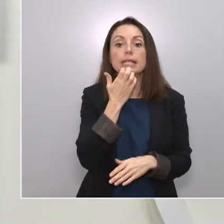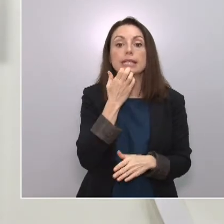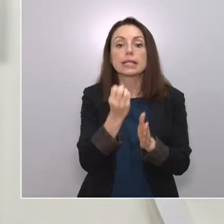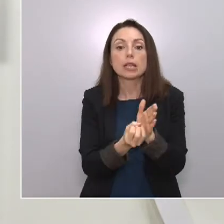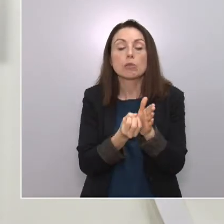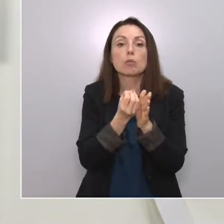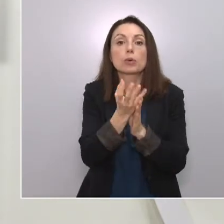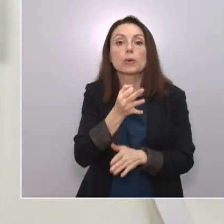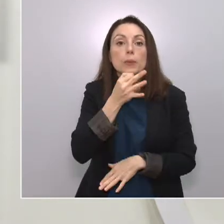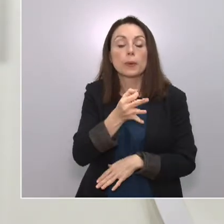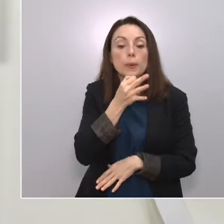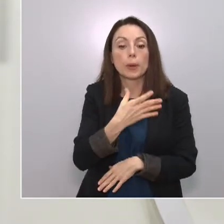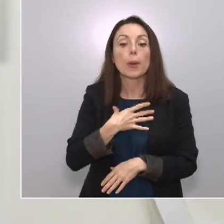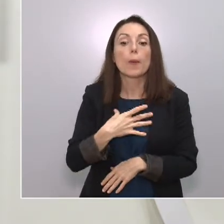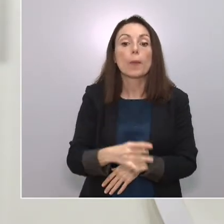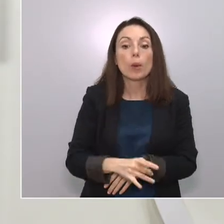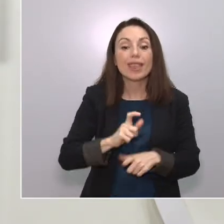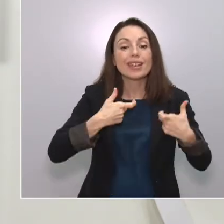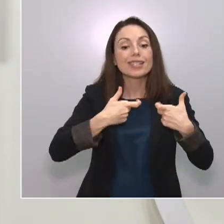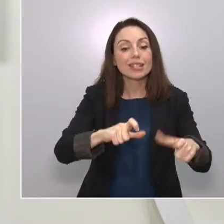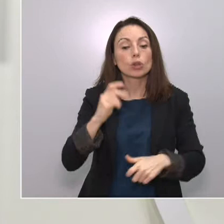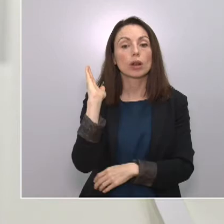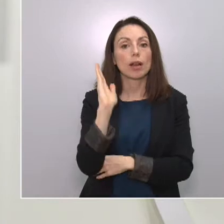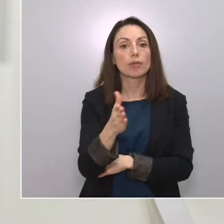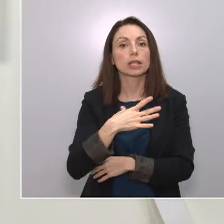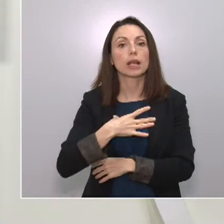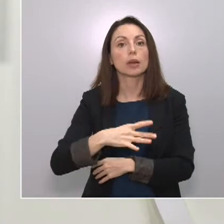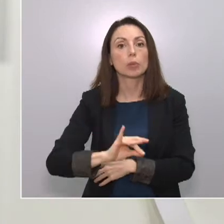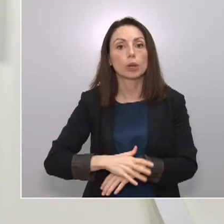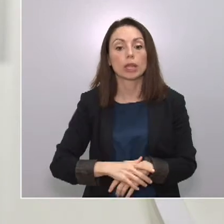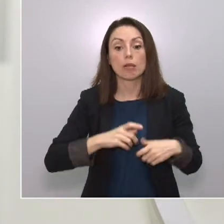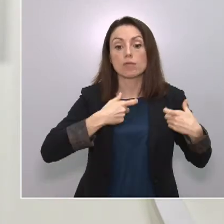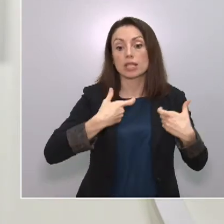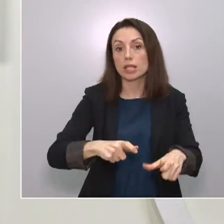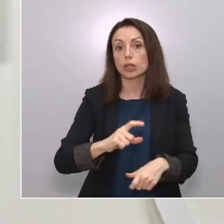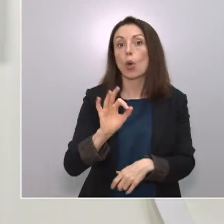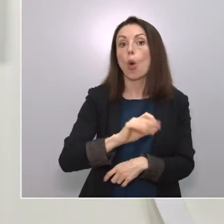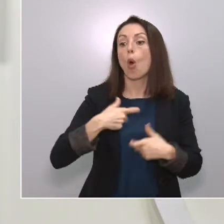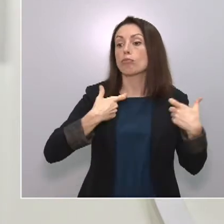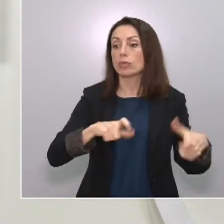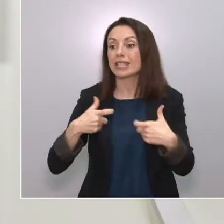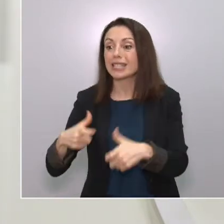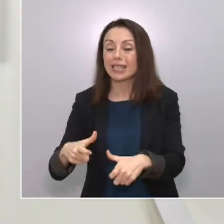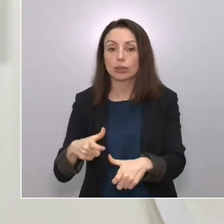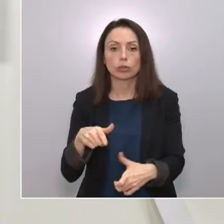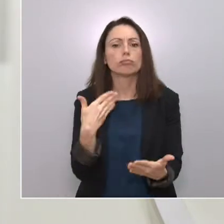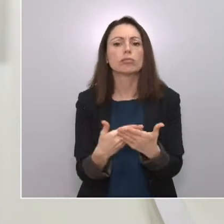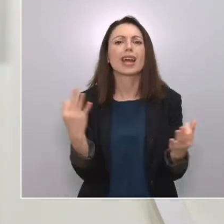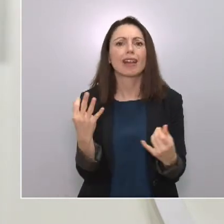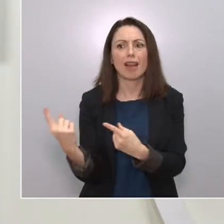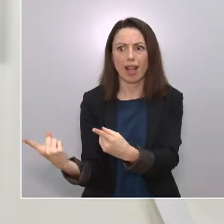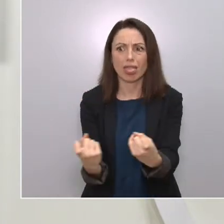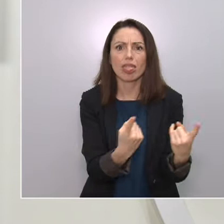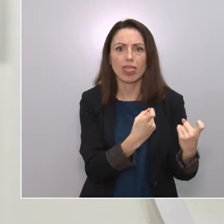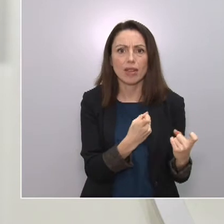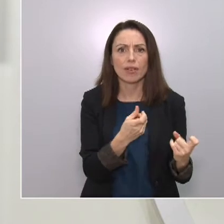que puedan hacer tambalear a un sector. Un sector o sectores que han demostrado ser imprescindibles, que han